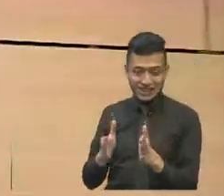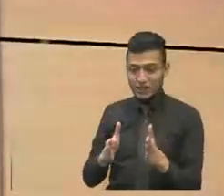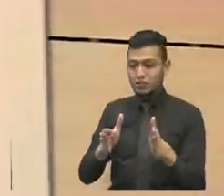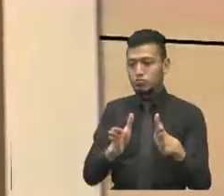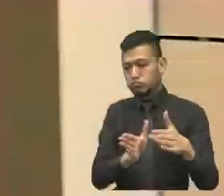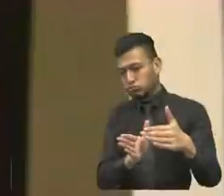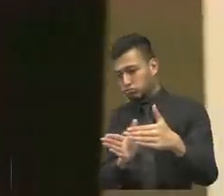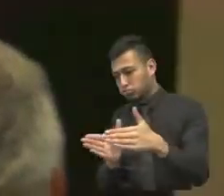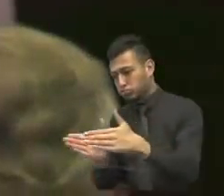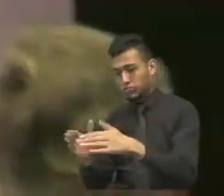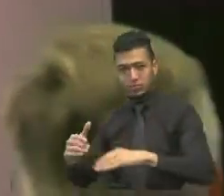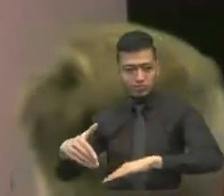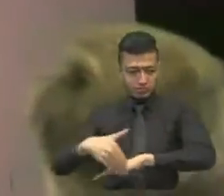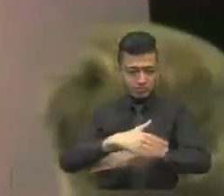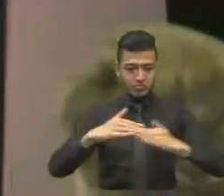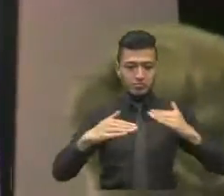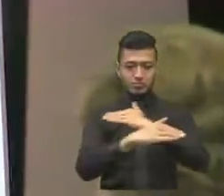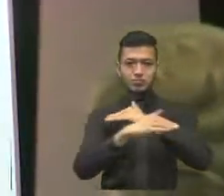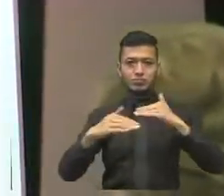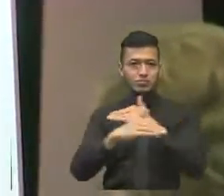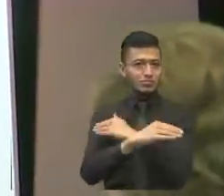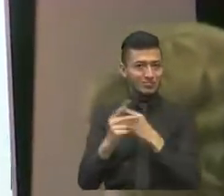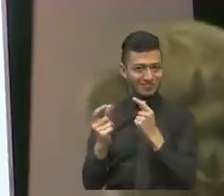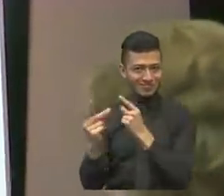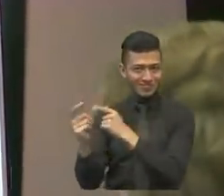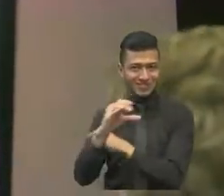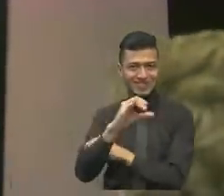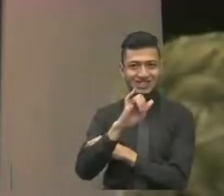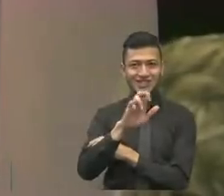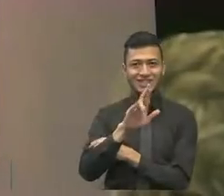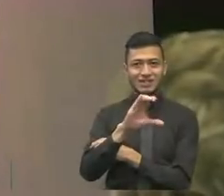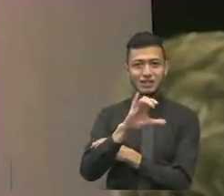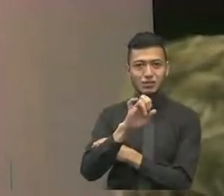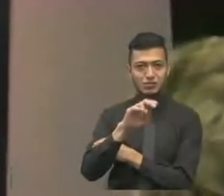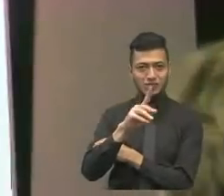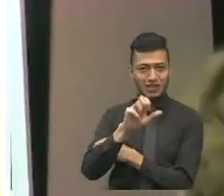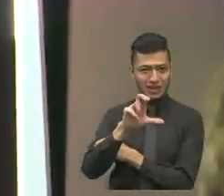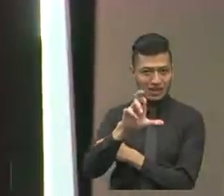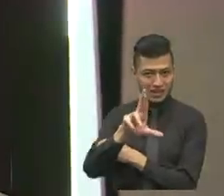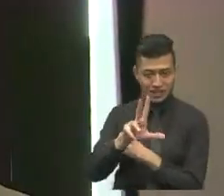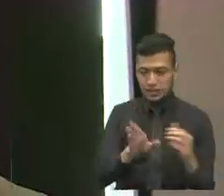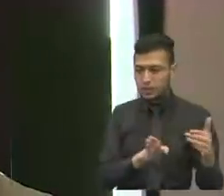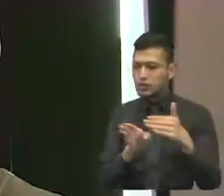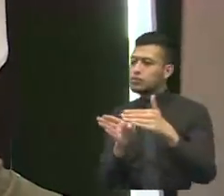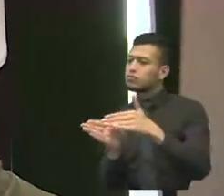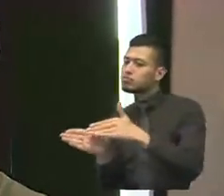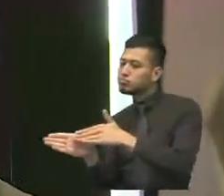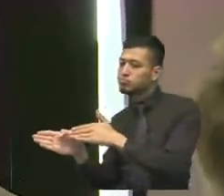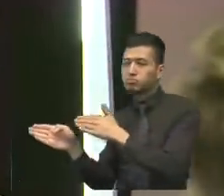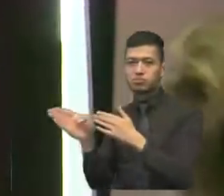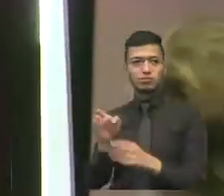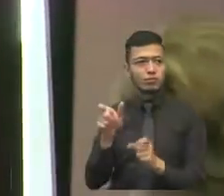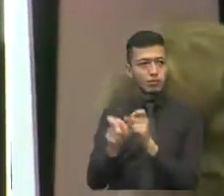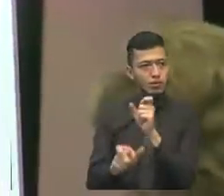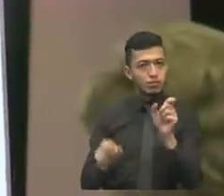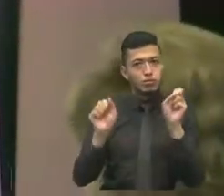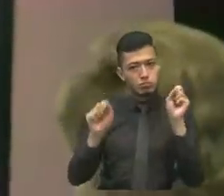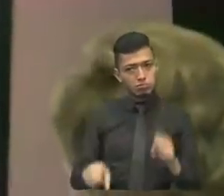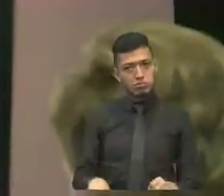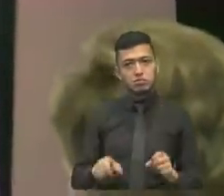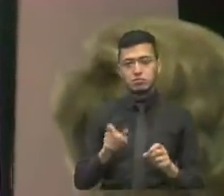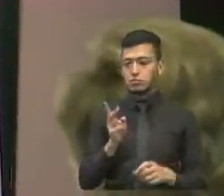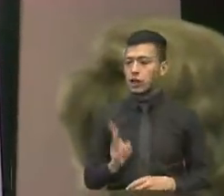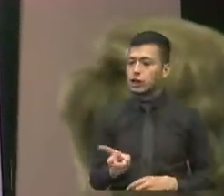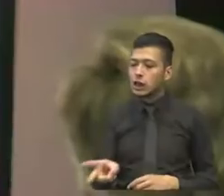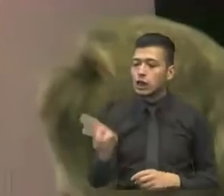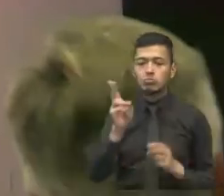sobre la circunvalar así, hasta la vía que llega a la Quinta de Bolívar, y la bajo por esa vía para que la gente siga, baja por unas